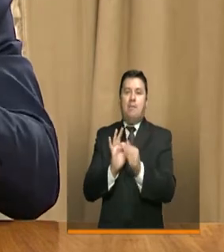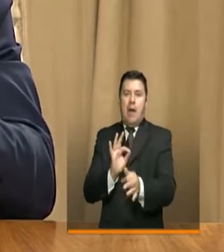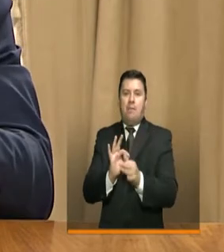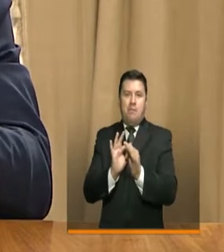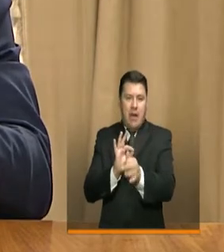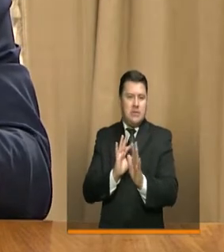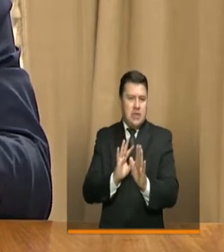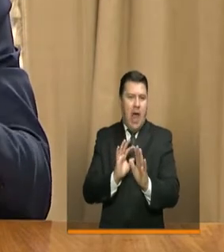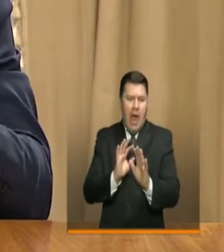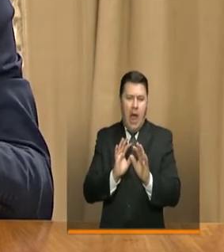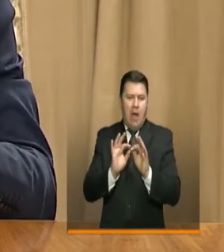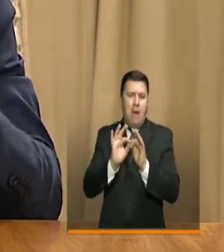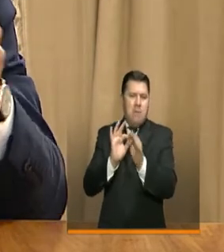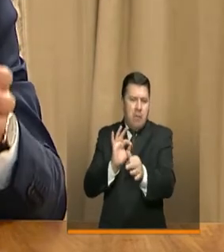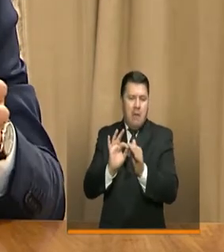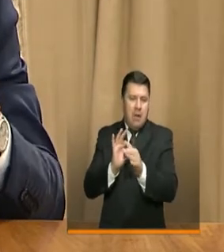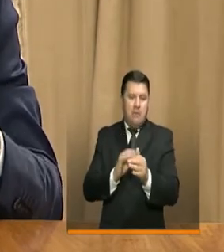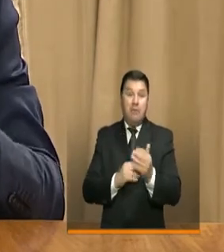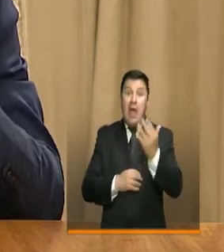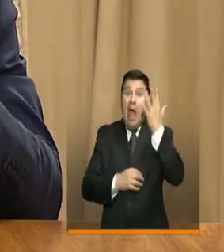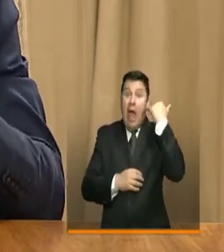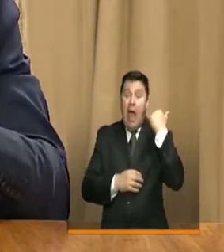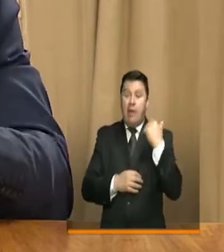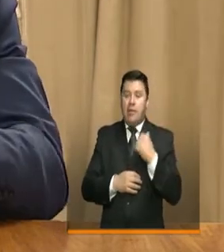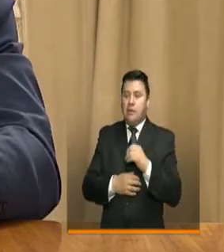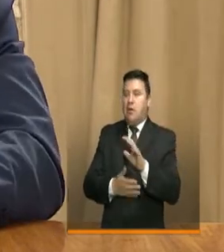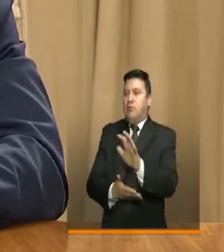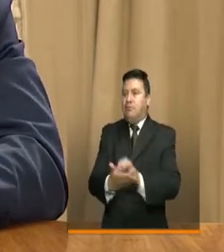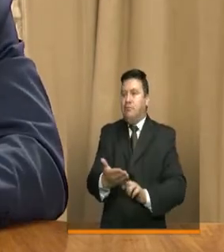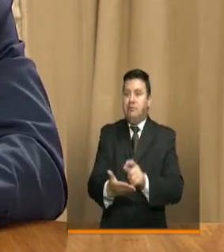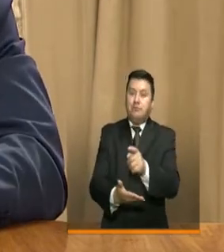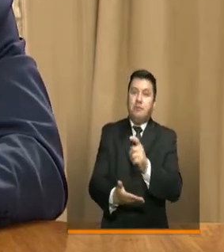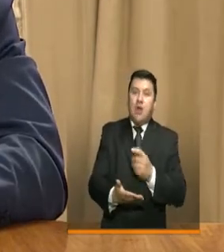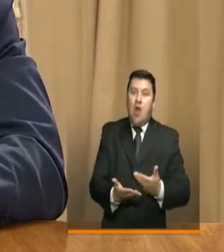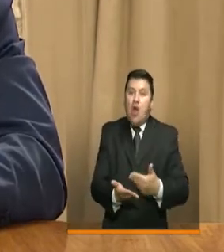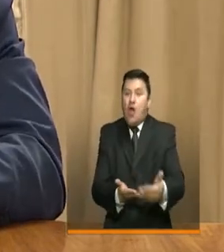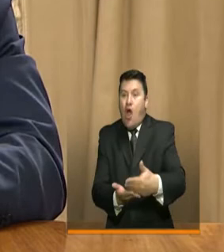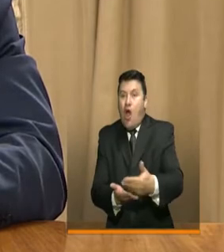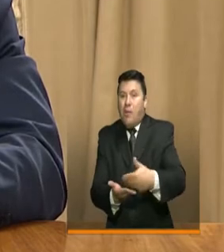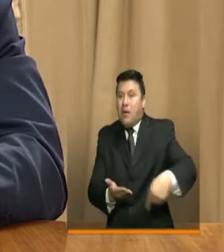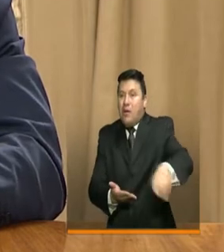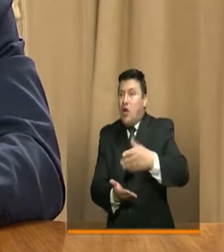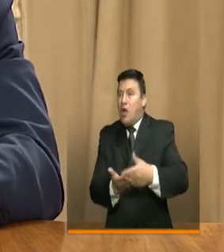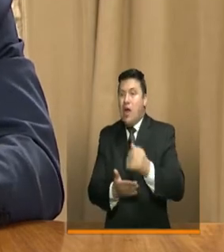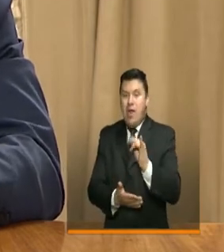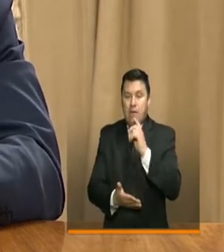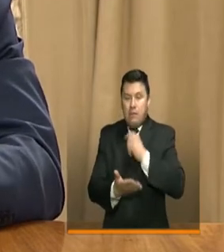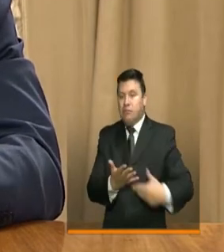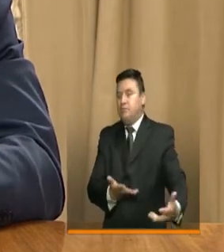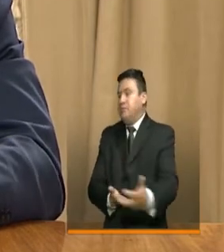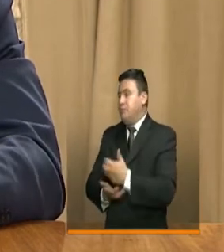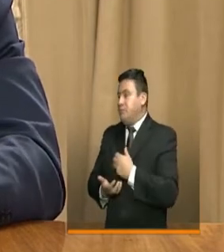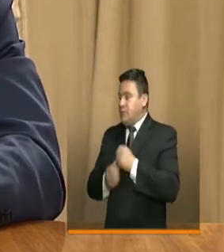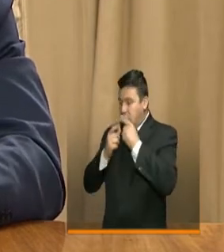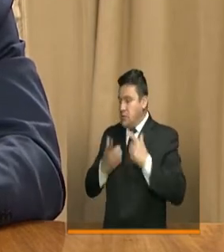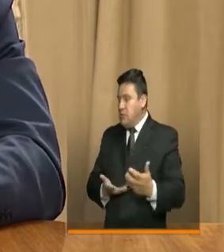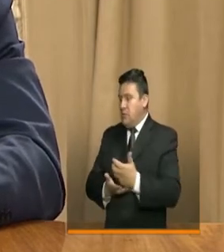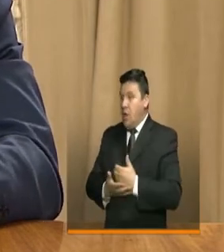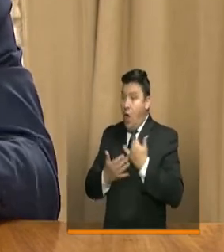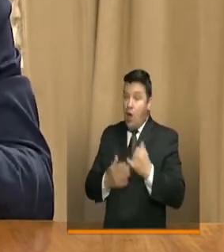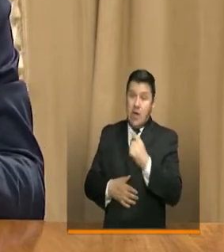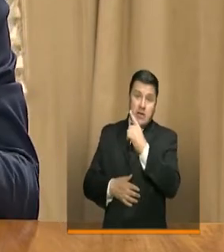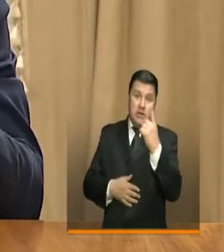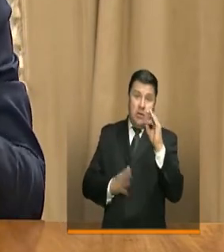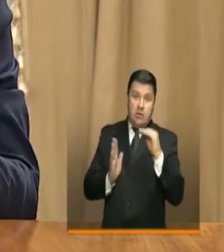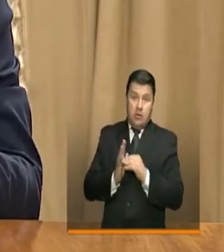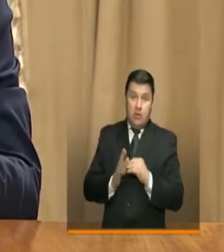que significaba lo que antes se le quitaba en cada uno de los productos que compraba y le cobraban IVA. Ya más de 150 mil familias